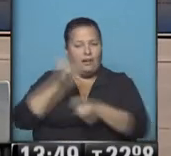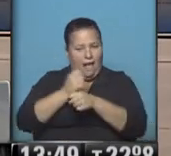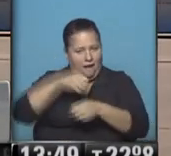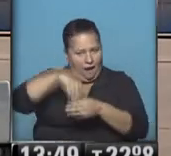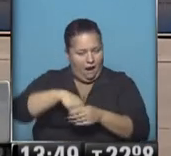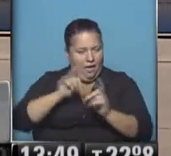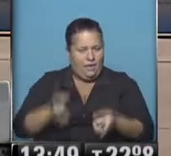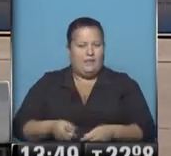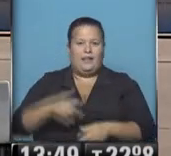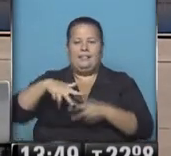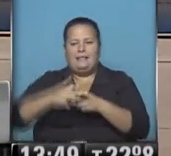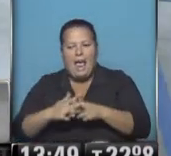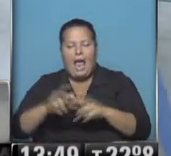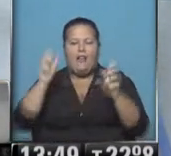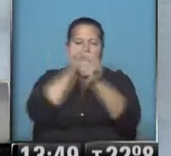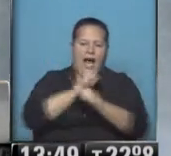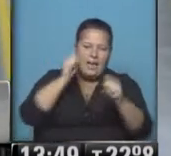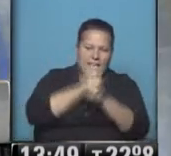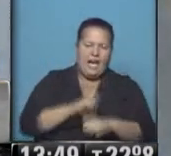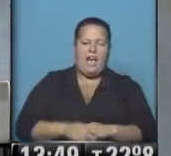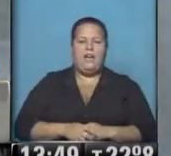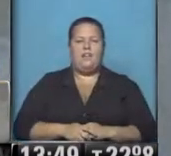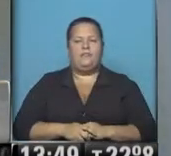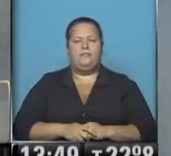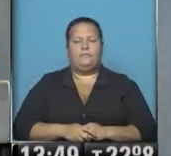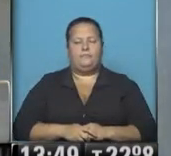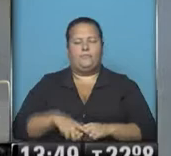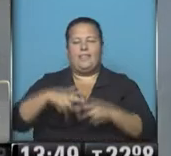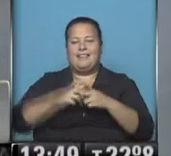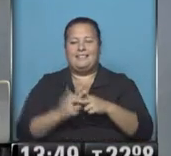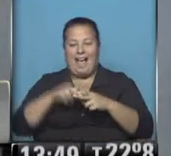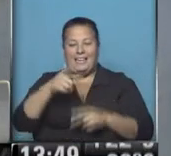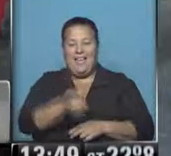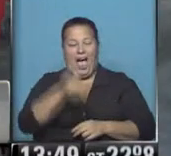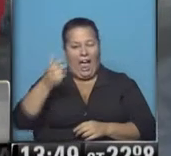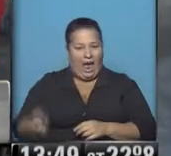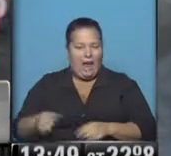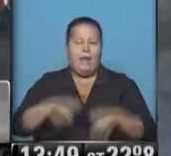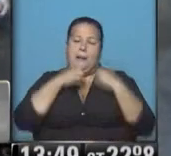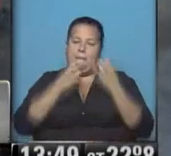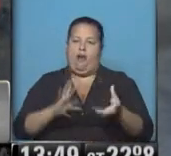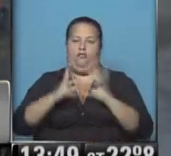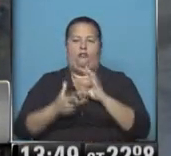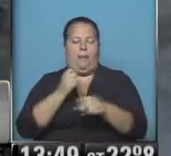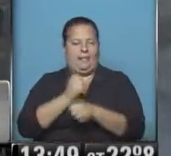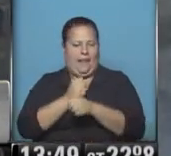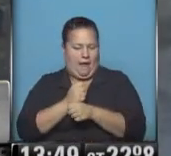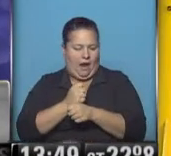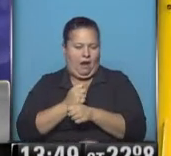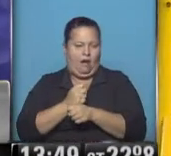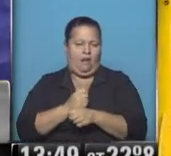también, acá los técnicos, los ingenieros de los talleres de Aerolíneas Argentinas, que tienen mejores condiciones,